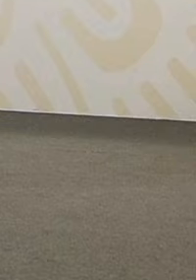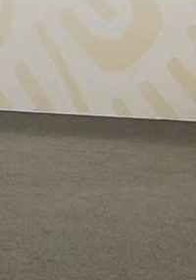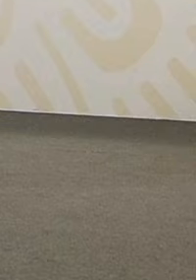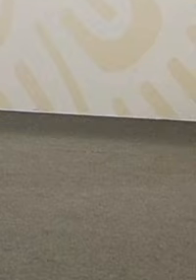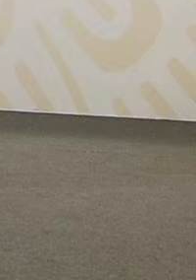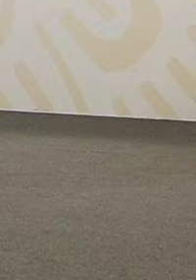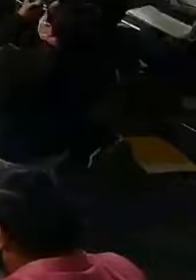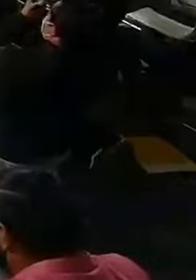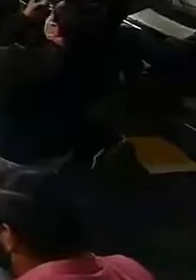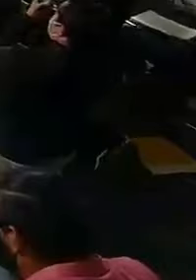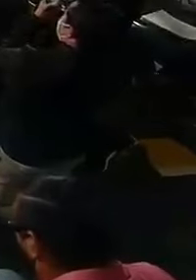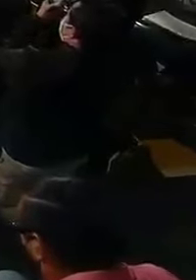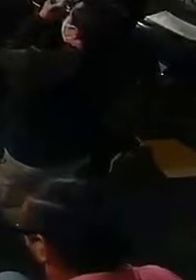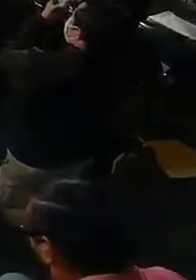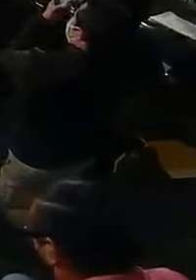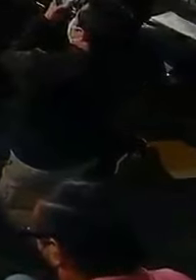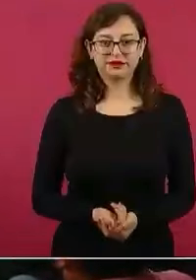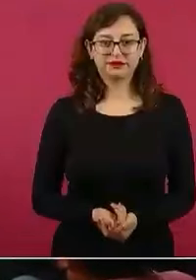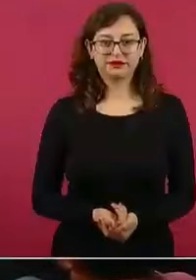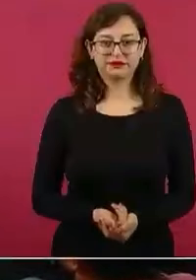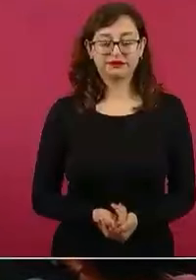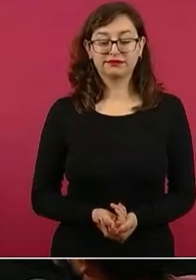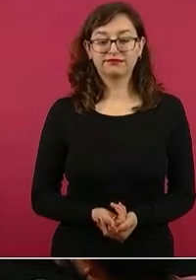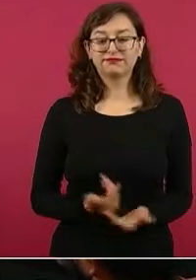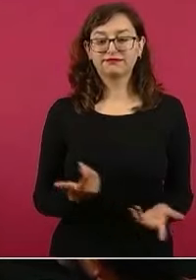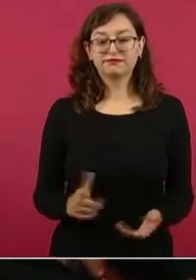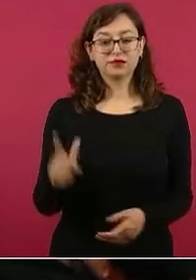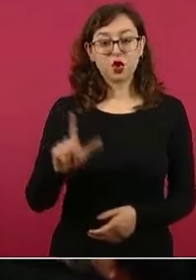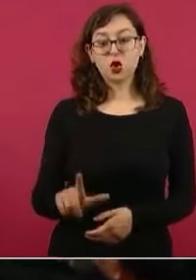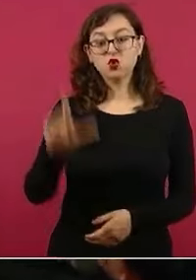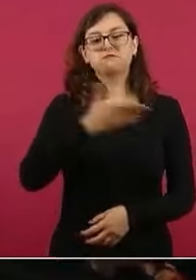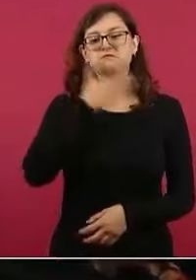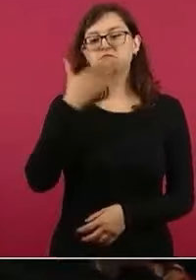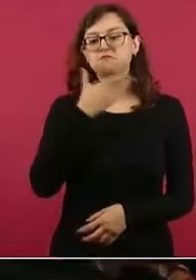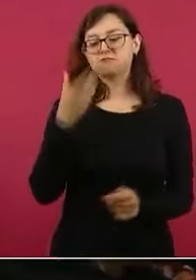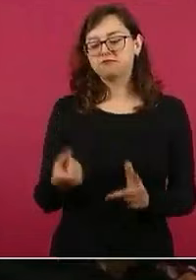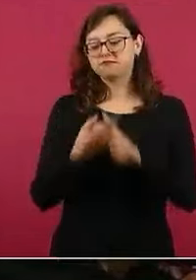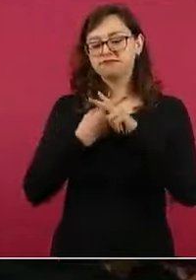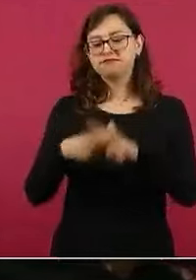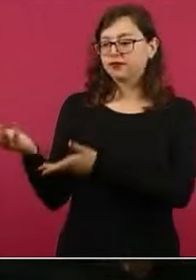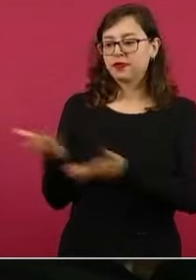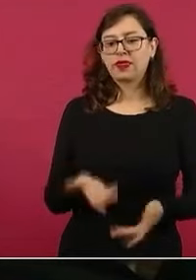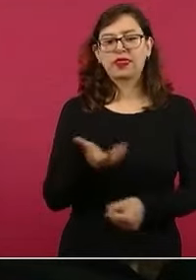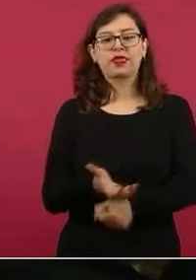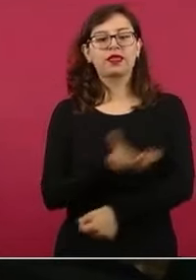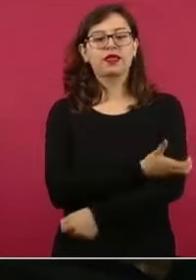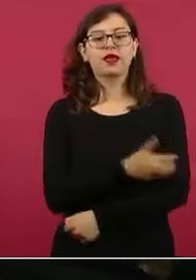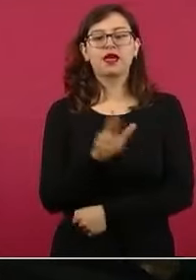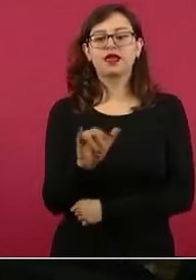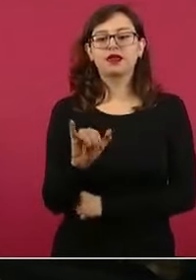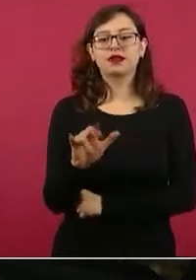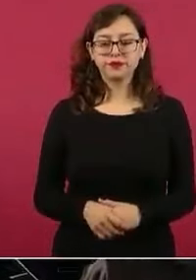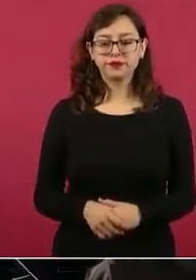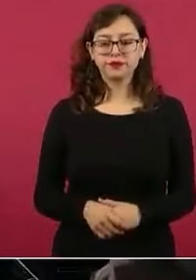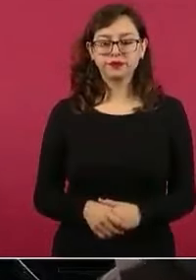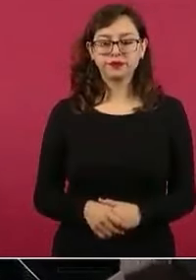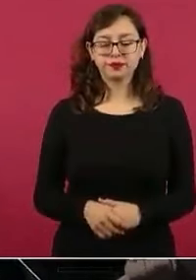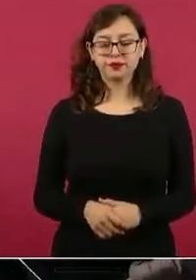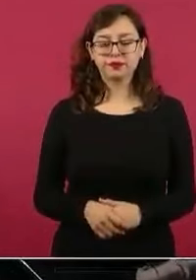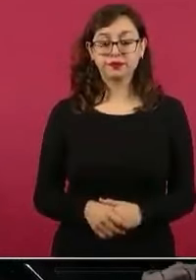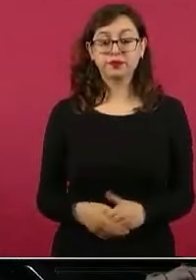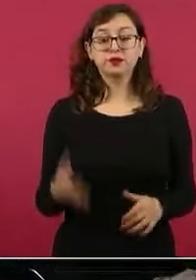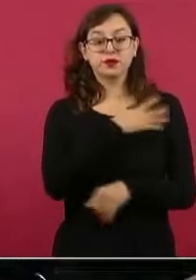Muy bien, pues vamos, como todos los lunes, empezamos la semana con Ricardo para ver cómo están los precios. Muy buenos